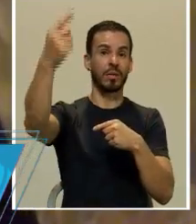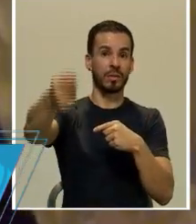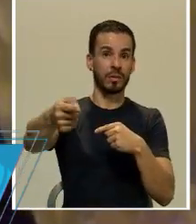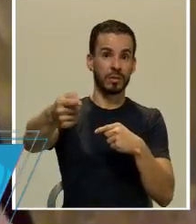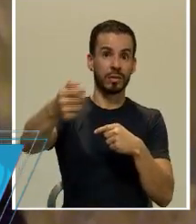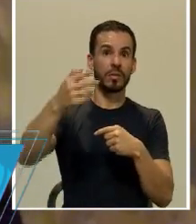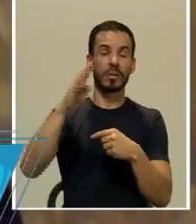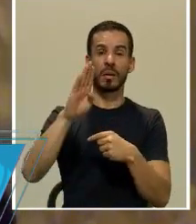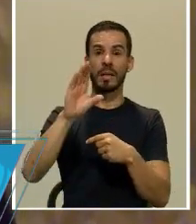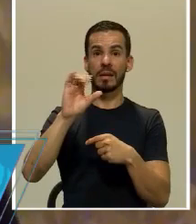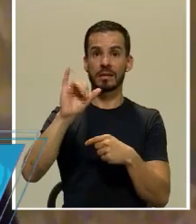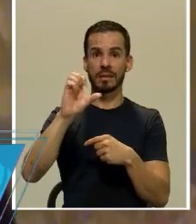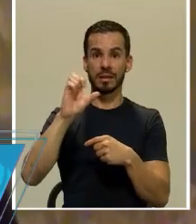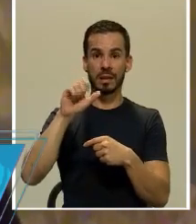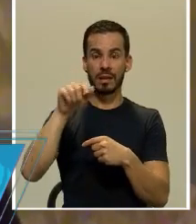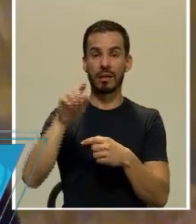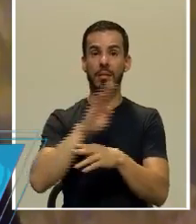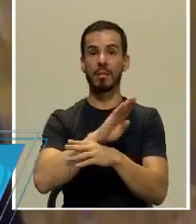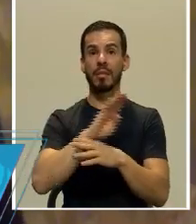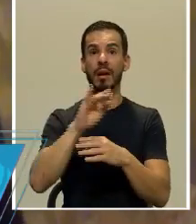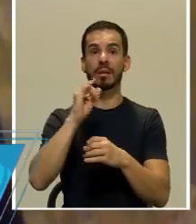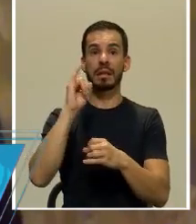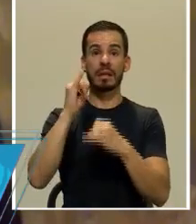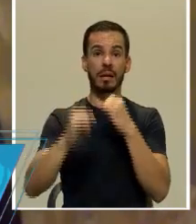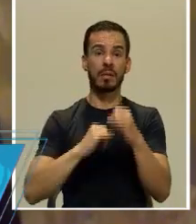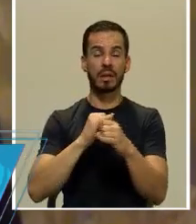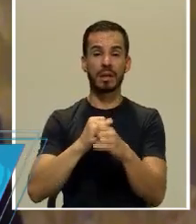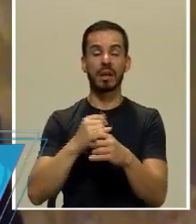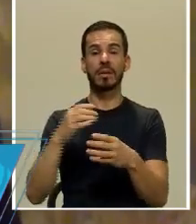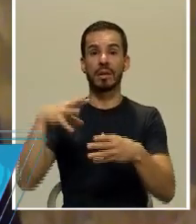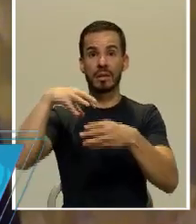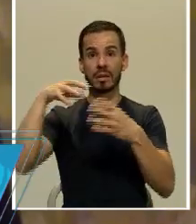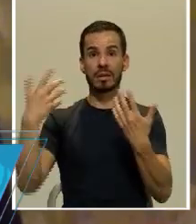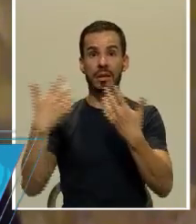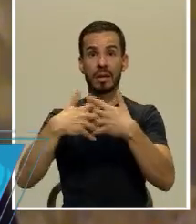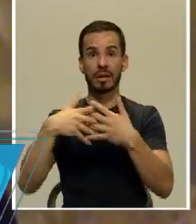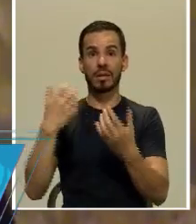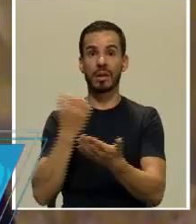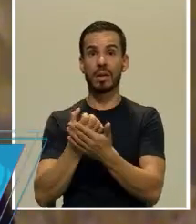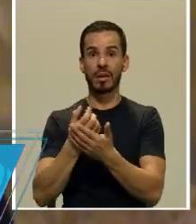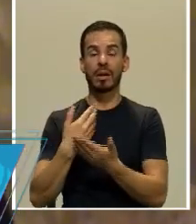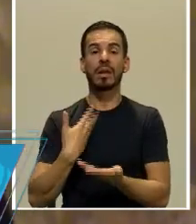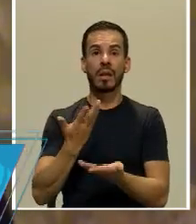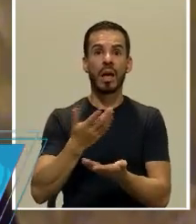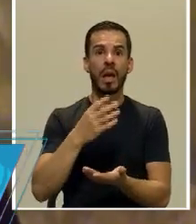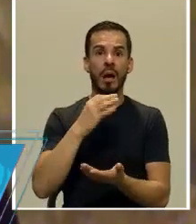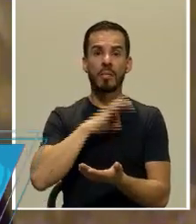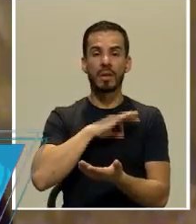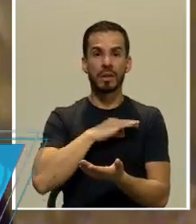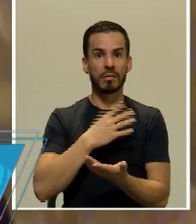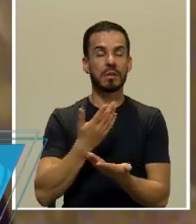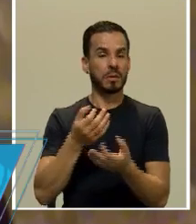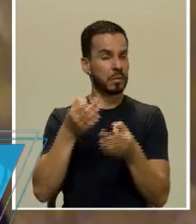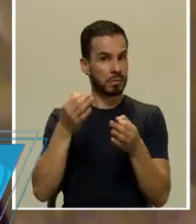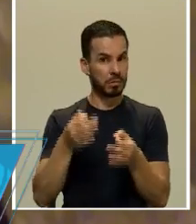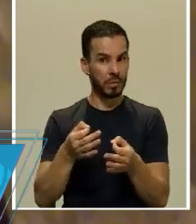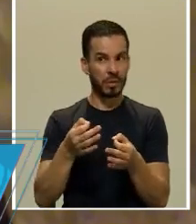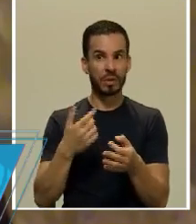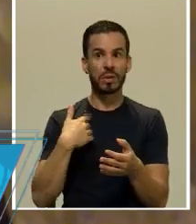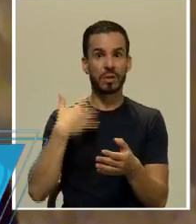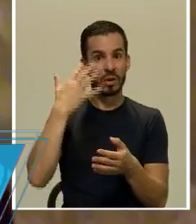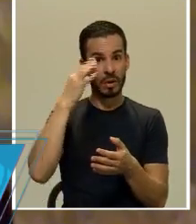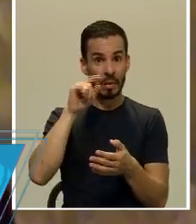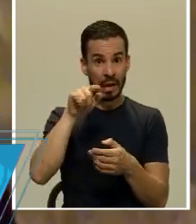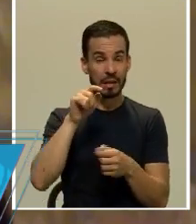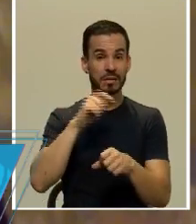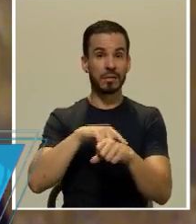dado que el BCI, el Banco Centroamericano de Integración Económica, está dando condiciones creo que muy favorables. Creo